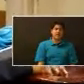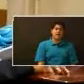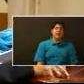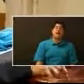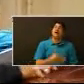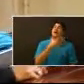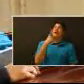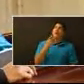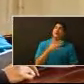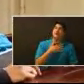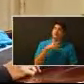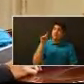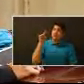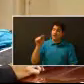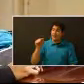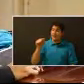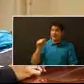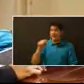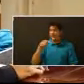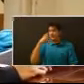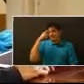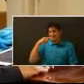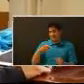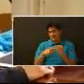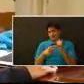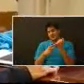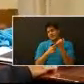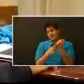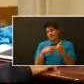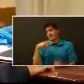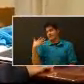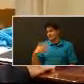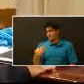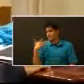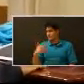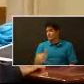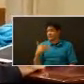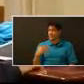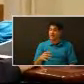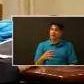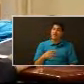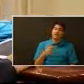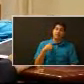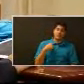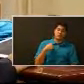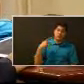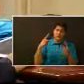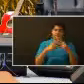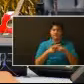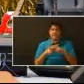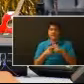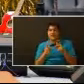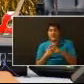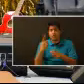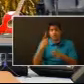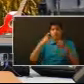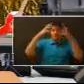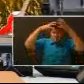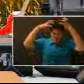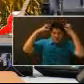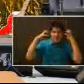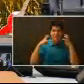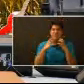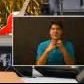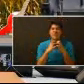mío, esa vez sí, ese fue un oso el que enfrenté, no yo solita, el Señor me